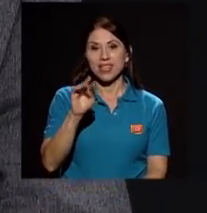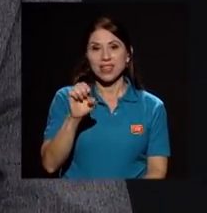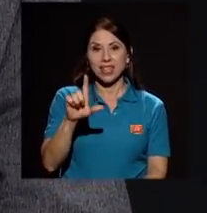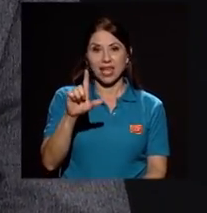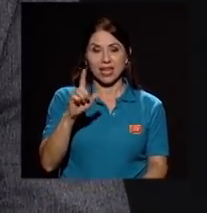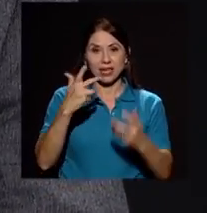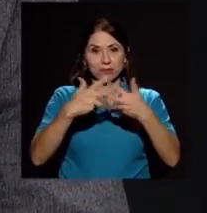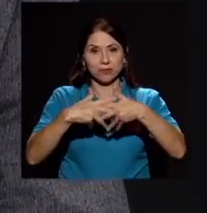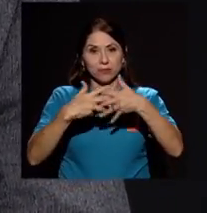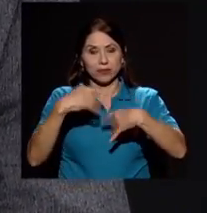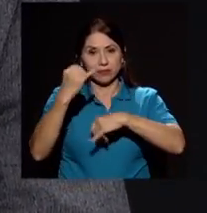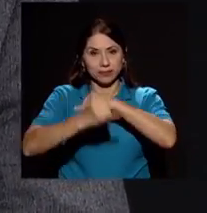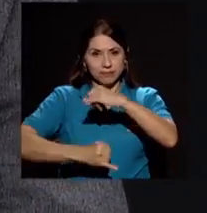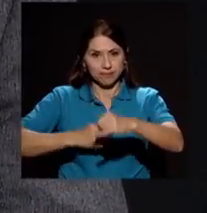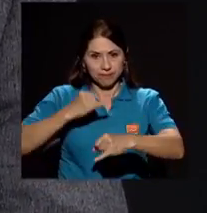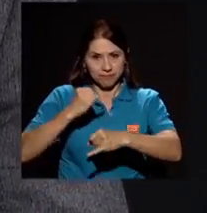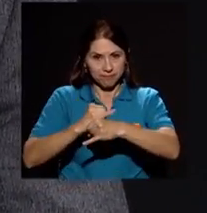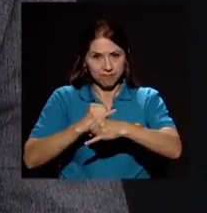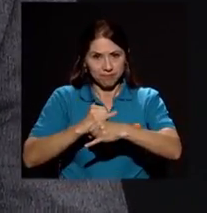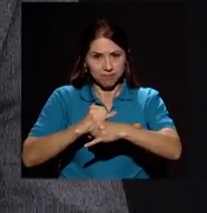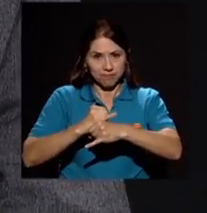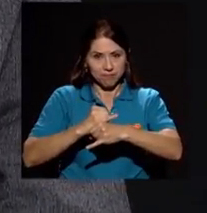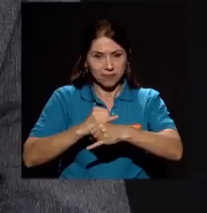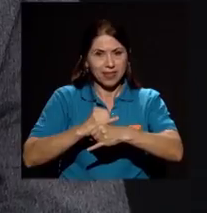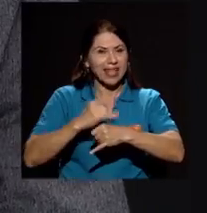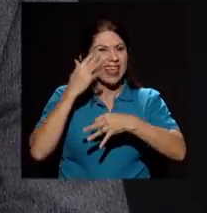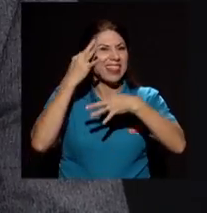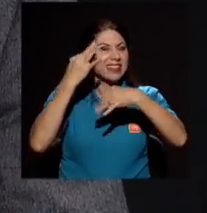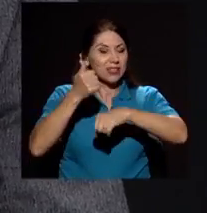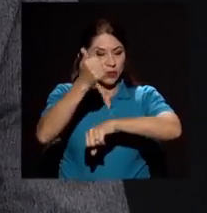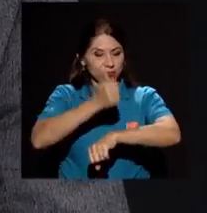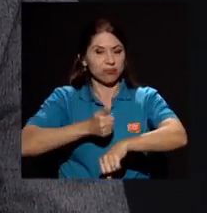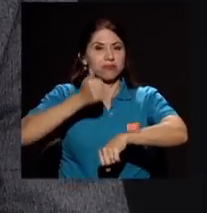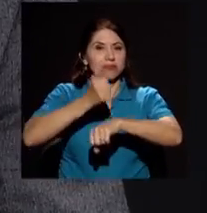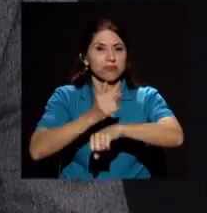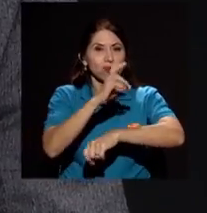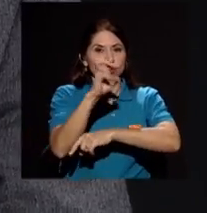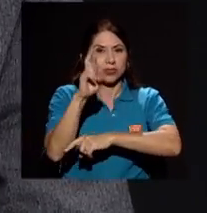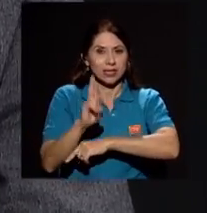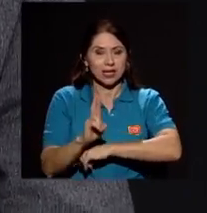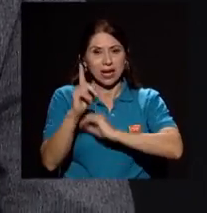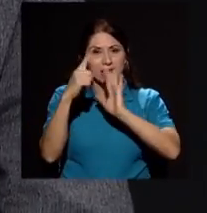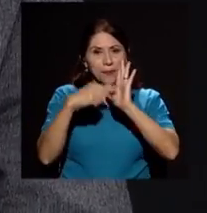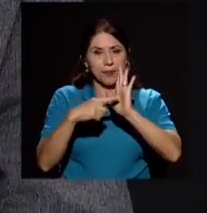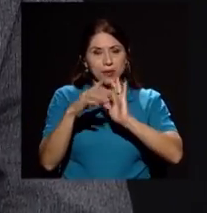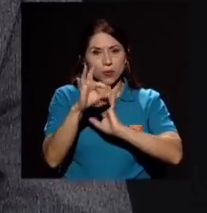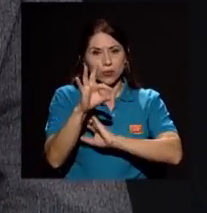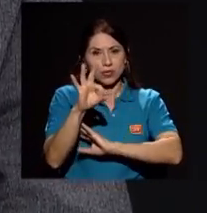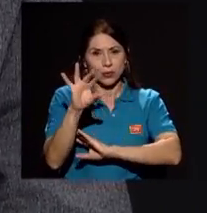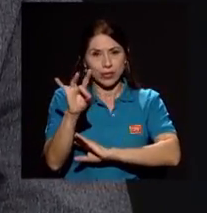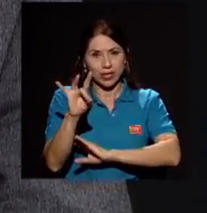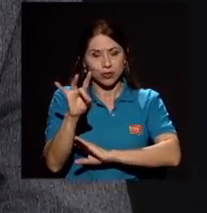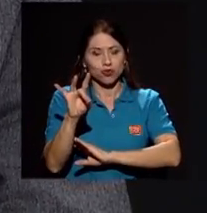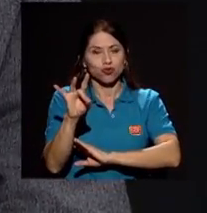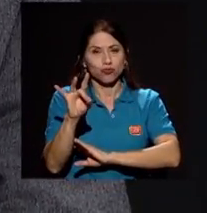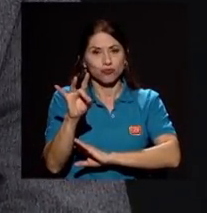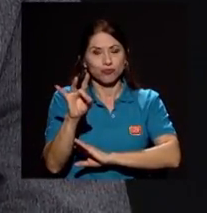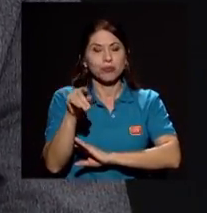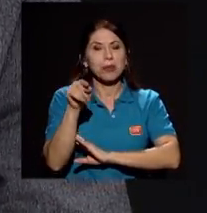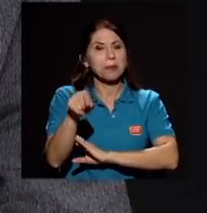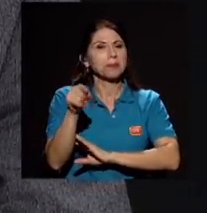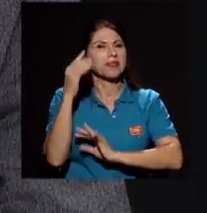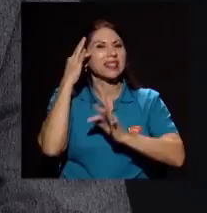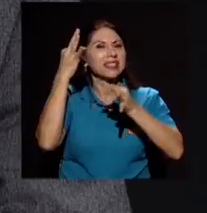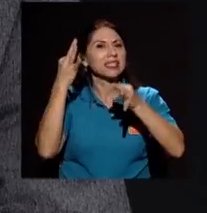que decidió establecerse en costa rica en el año 1998 éste básicamente decidió